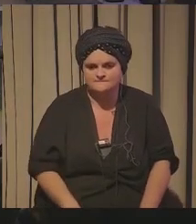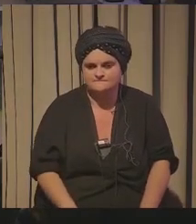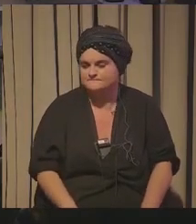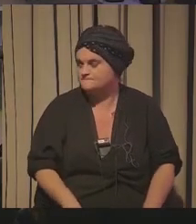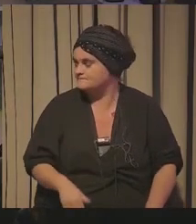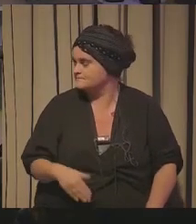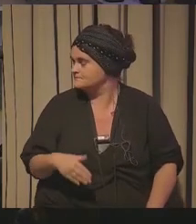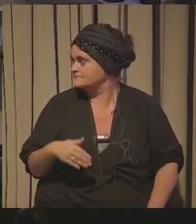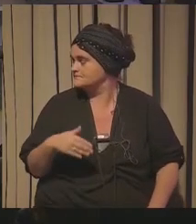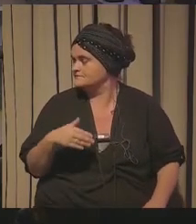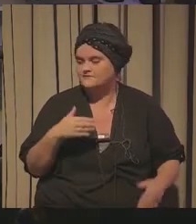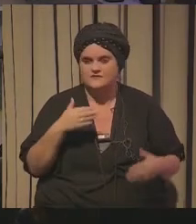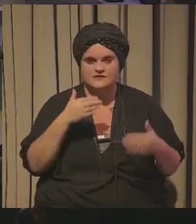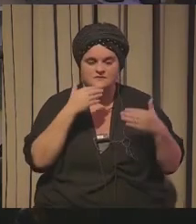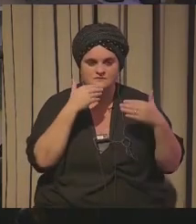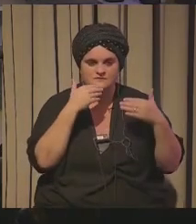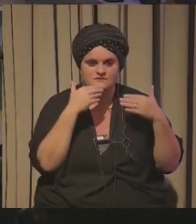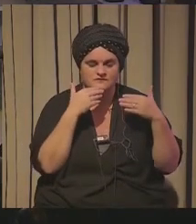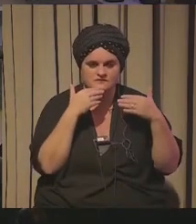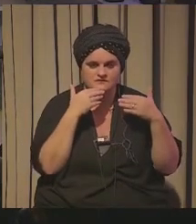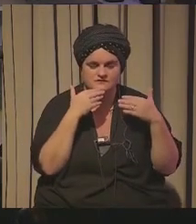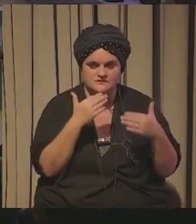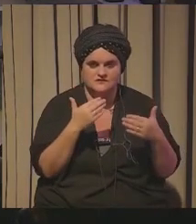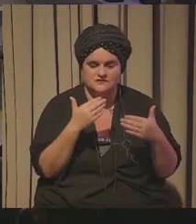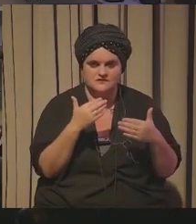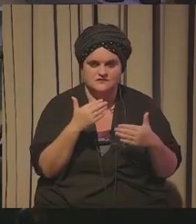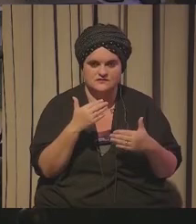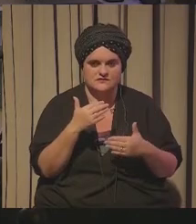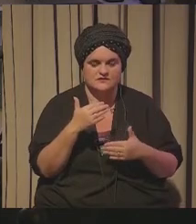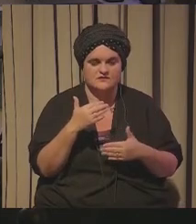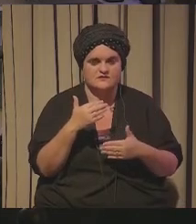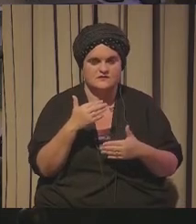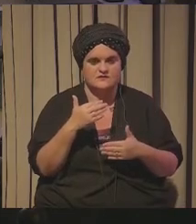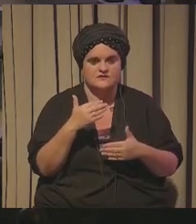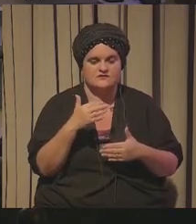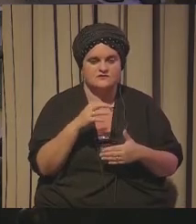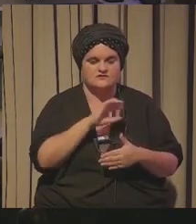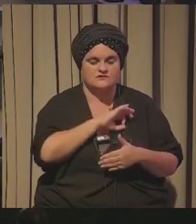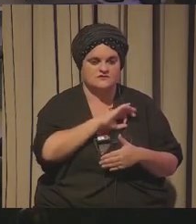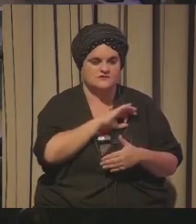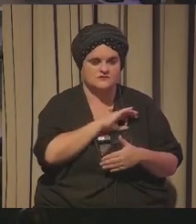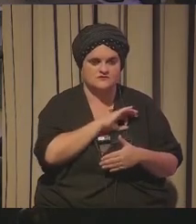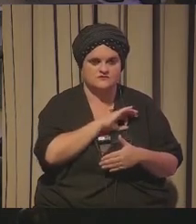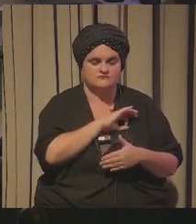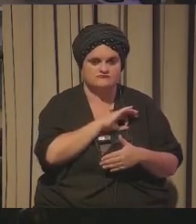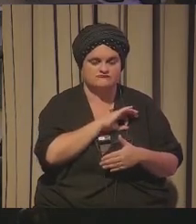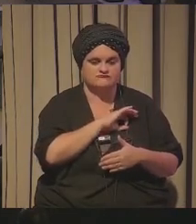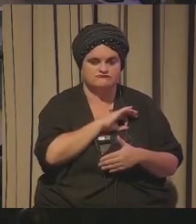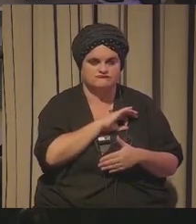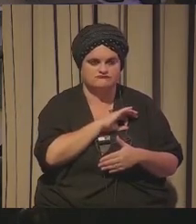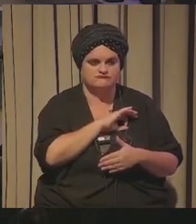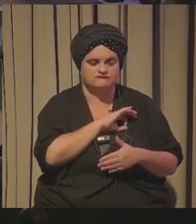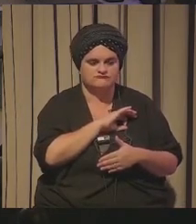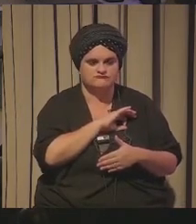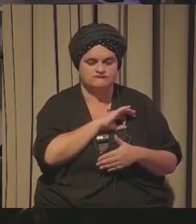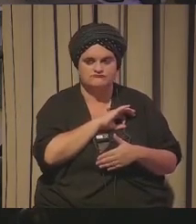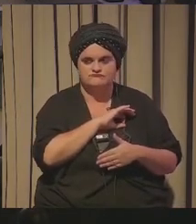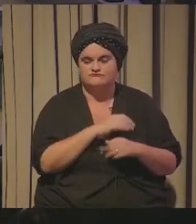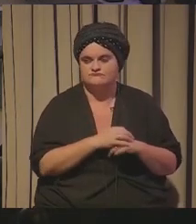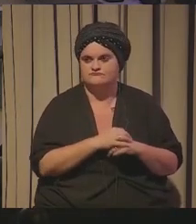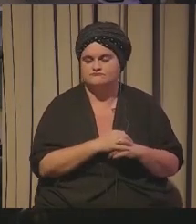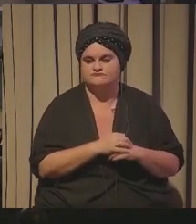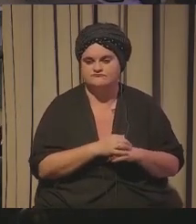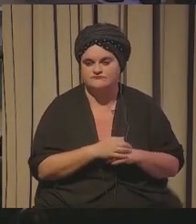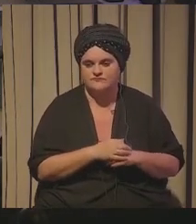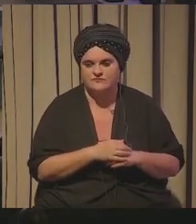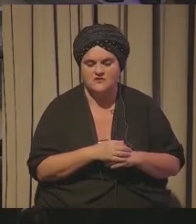Thank you very, very much, Dr. Muchísimas gracias, Dr. Bishop. Me ha parecido que ha sido Una ponencia